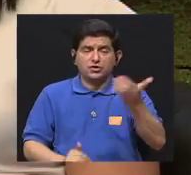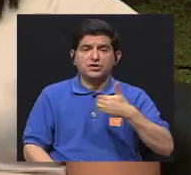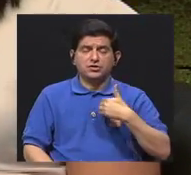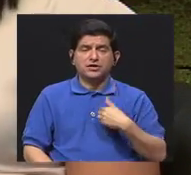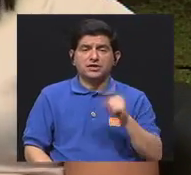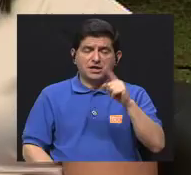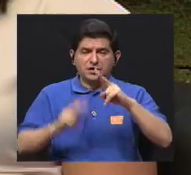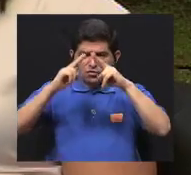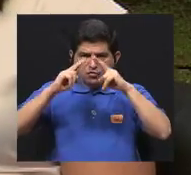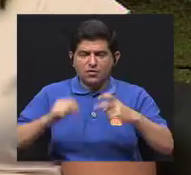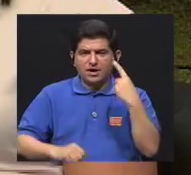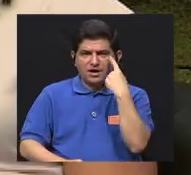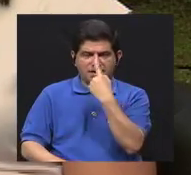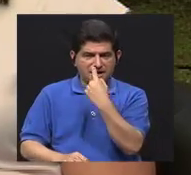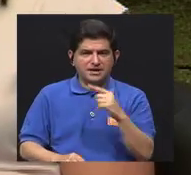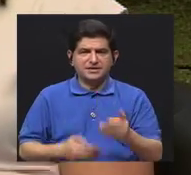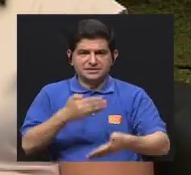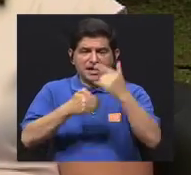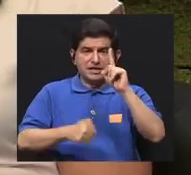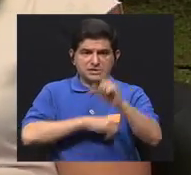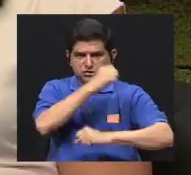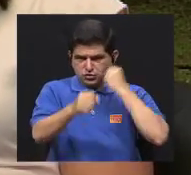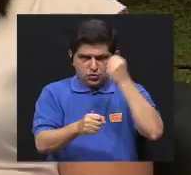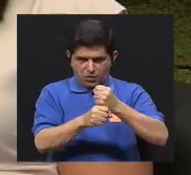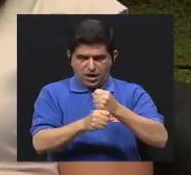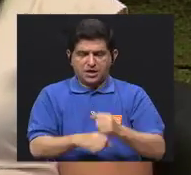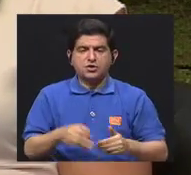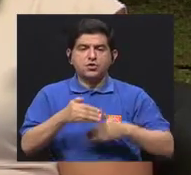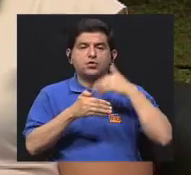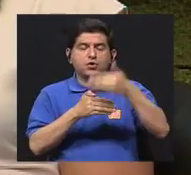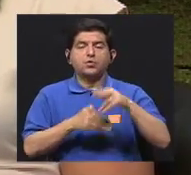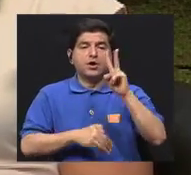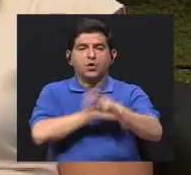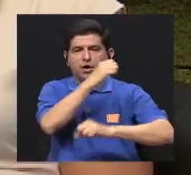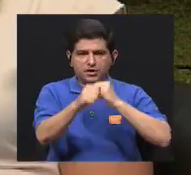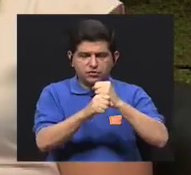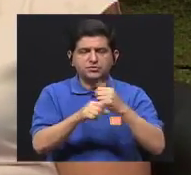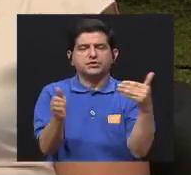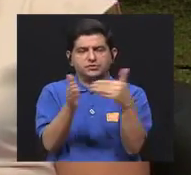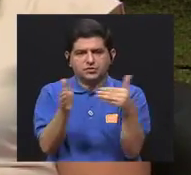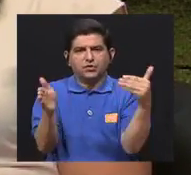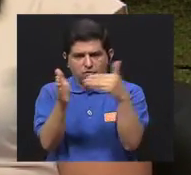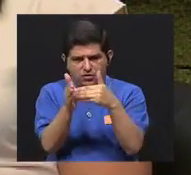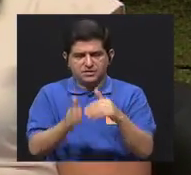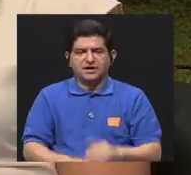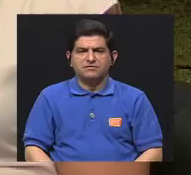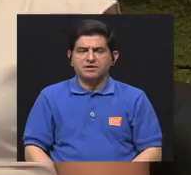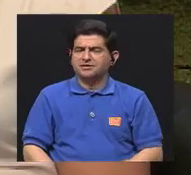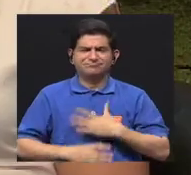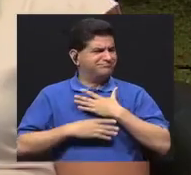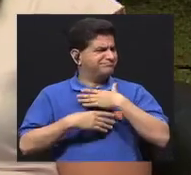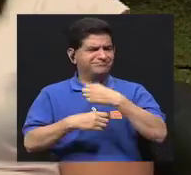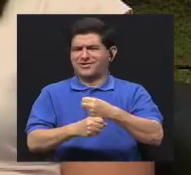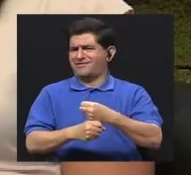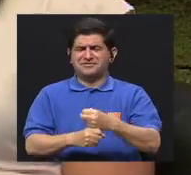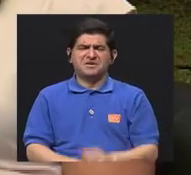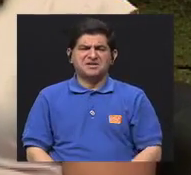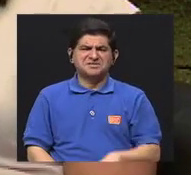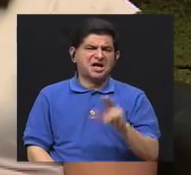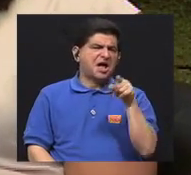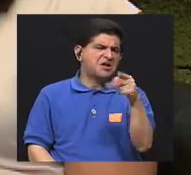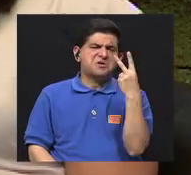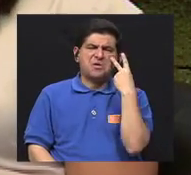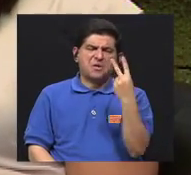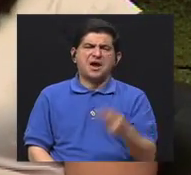examen oftalmológico antes del año de edad y a partir de ahí cada 2 años. no debemos confiarnos en que, ah, no, él